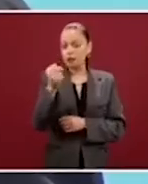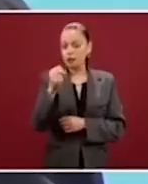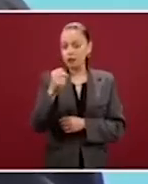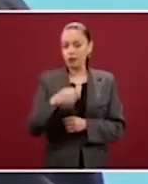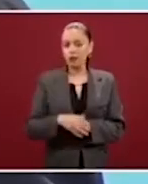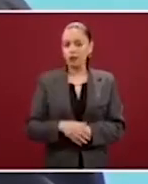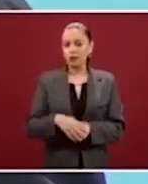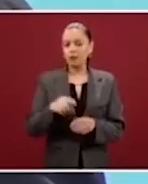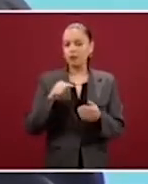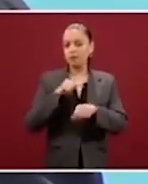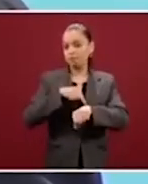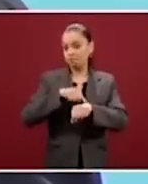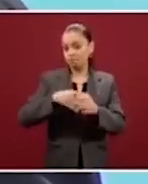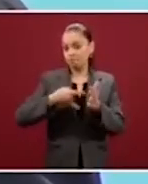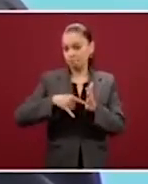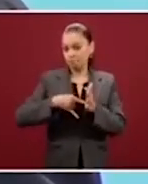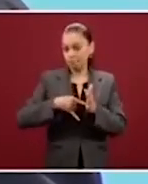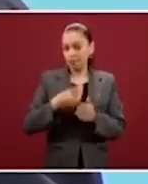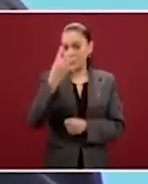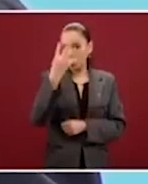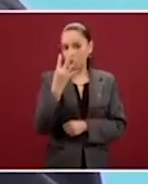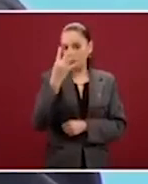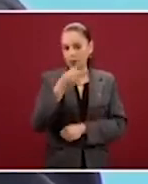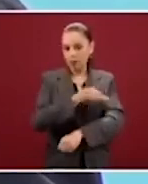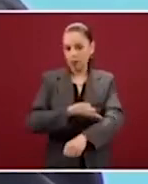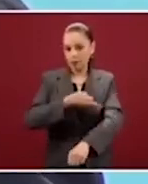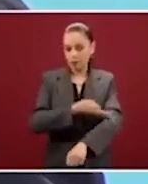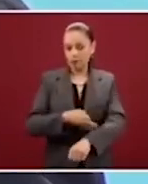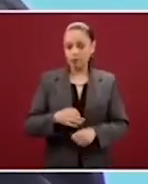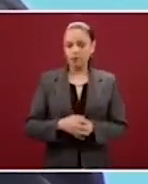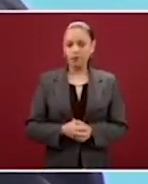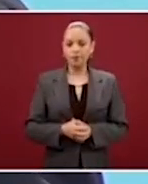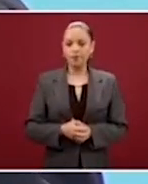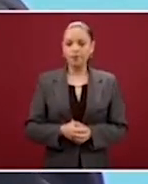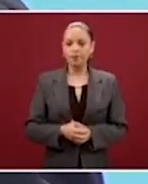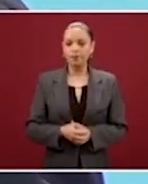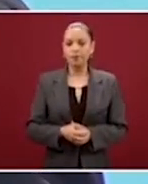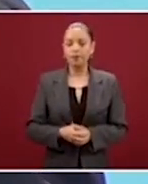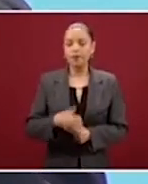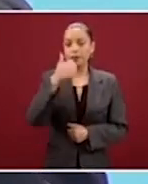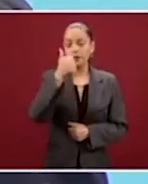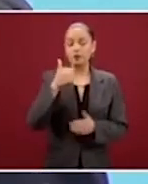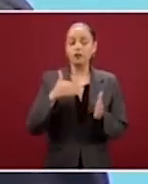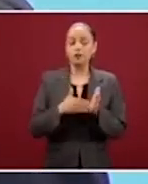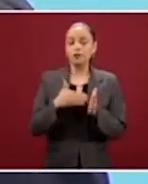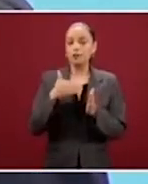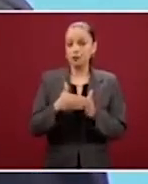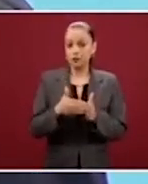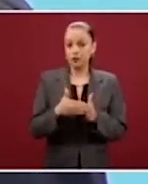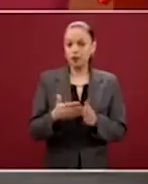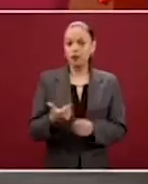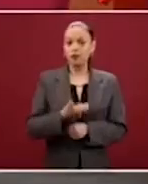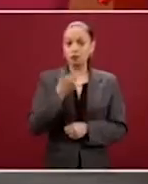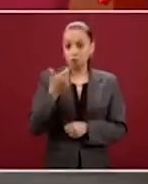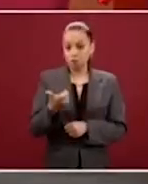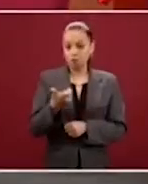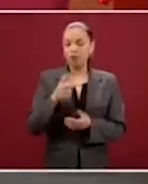las 16 horas. La emisión es de 6 millones, el costo es de 500